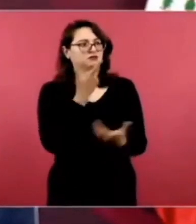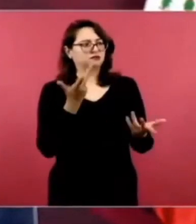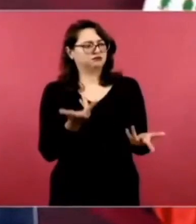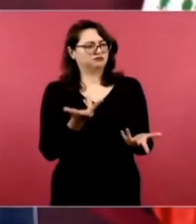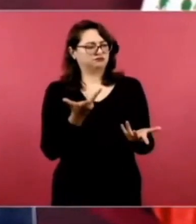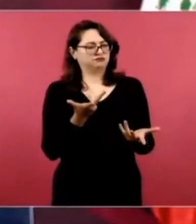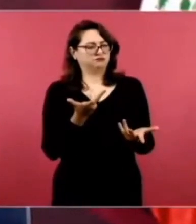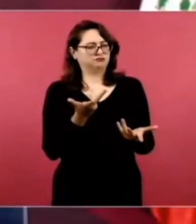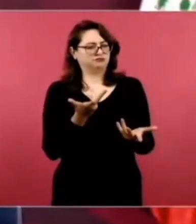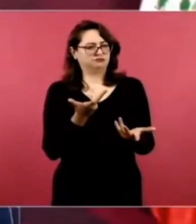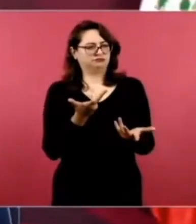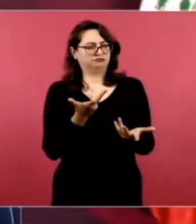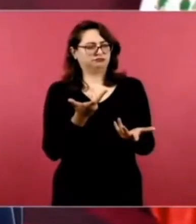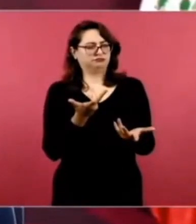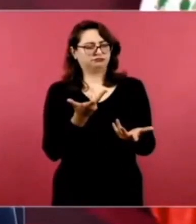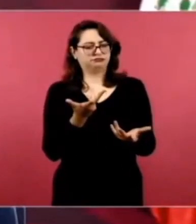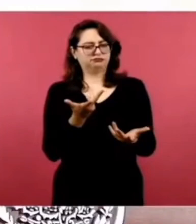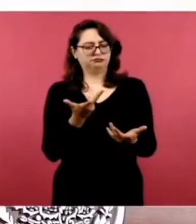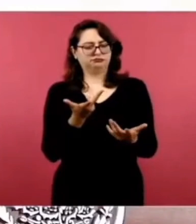Y por eso